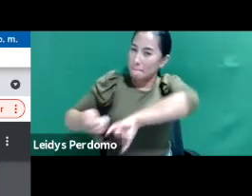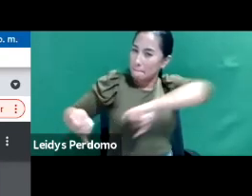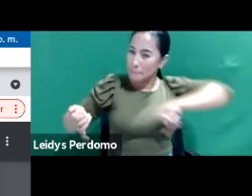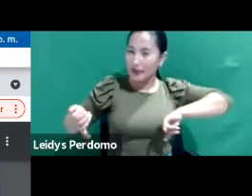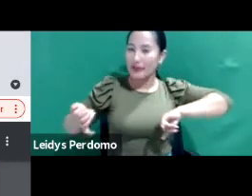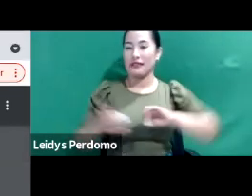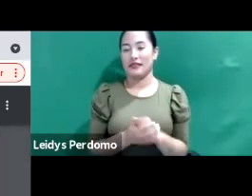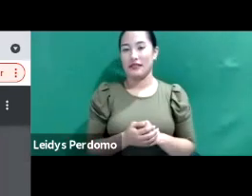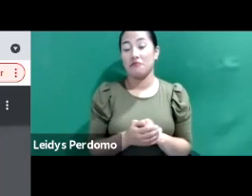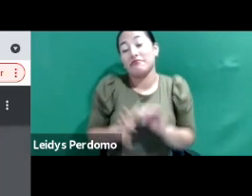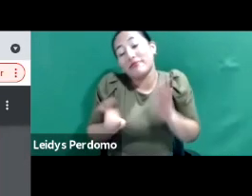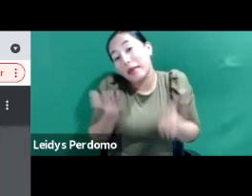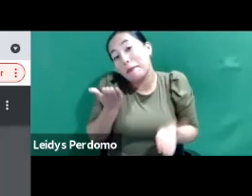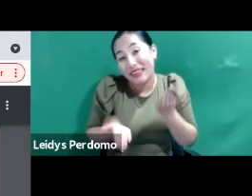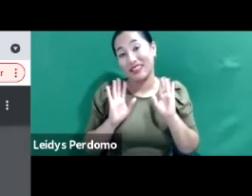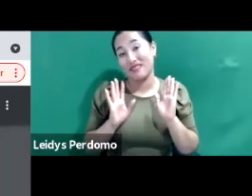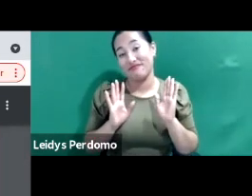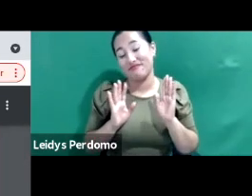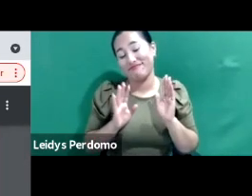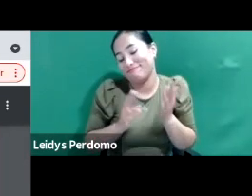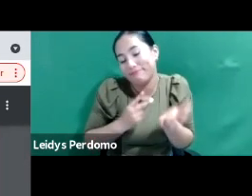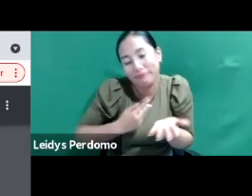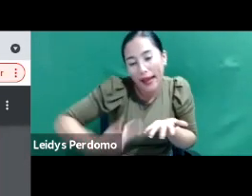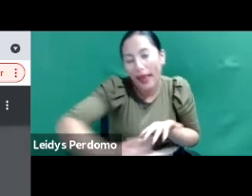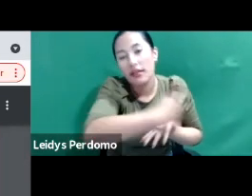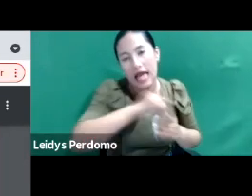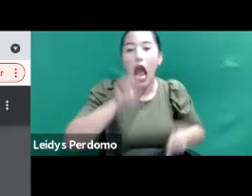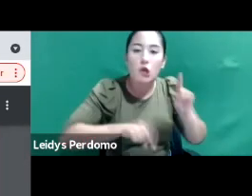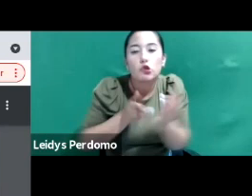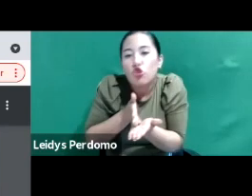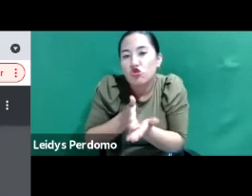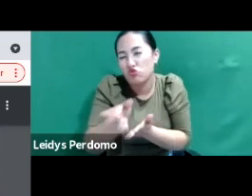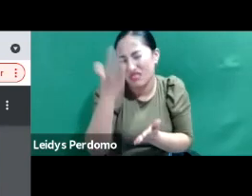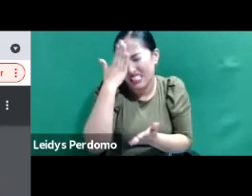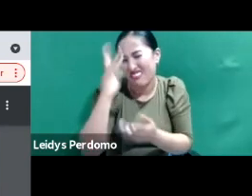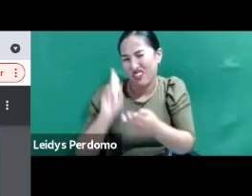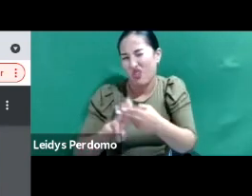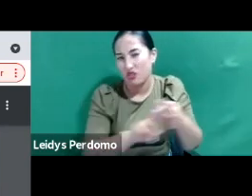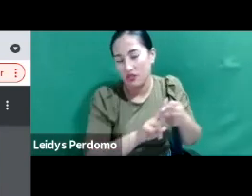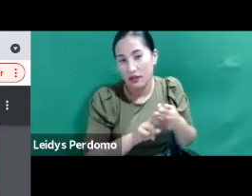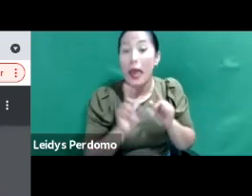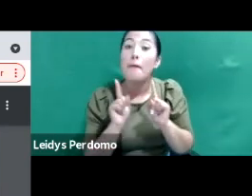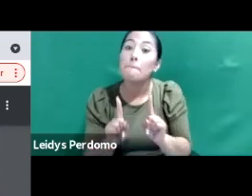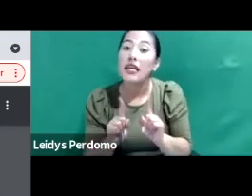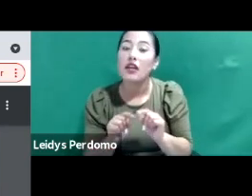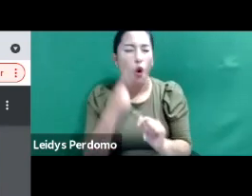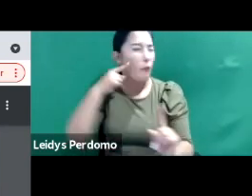tienen de los otros sujetos, etc. Hay múltiples variables que yo sé que ustedes conocen, pero nosotros tenemos que